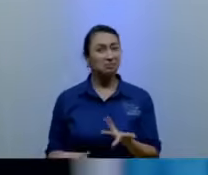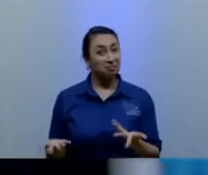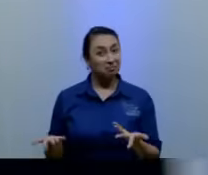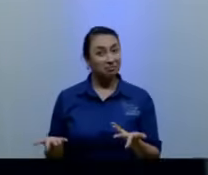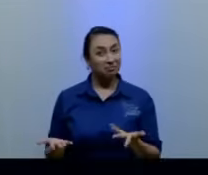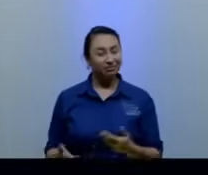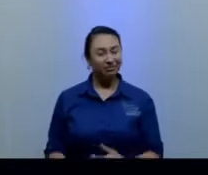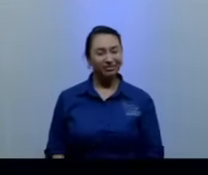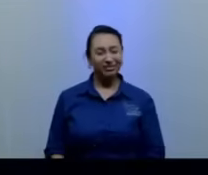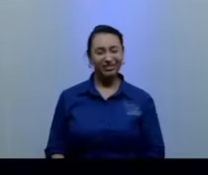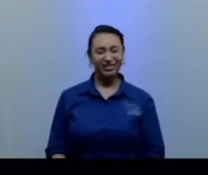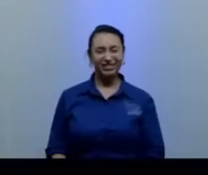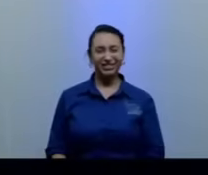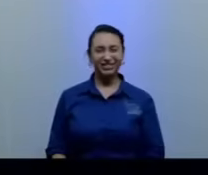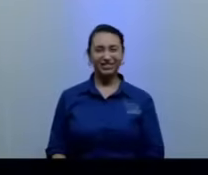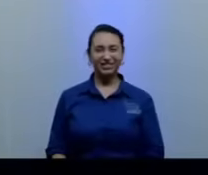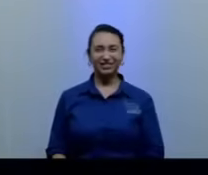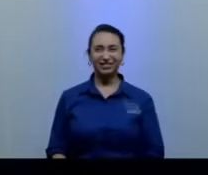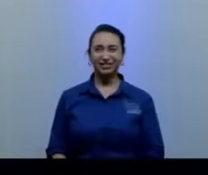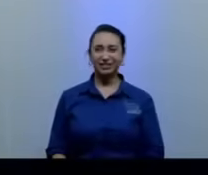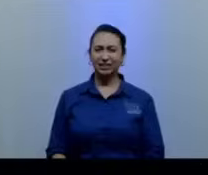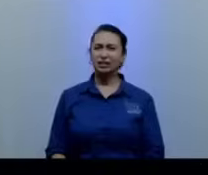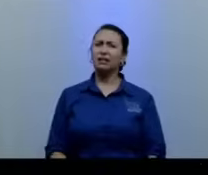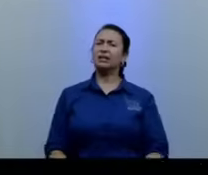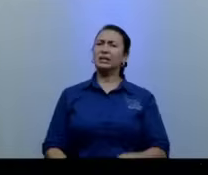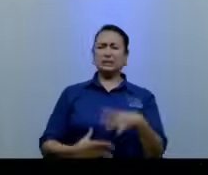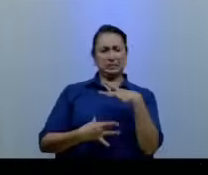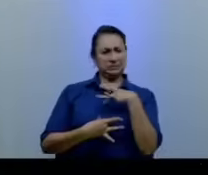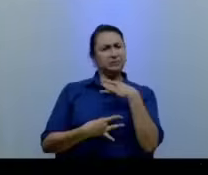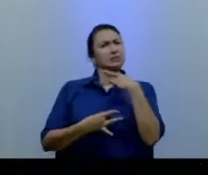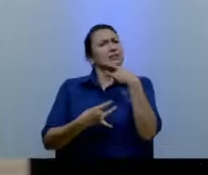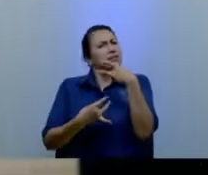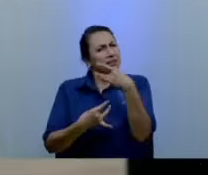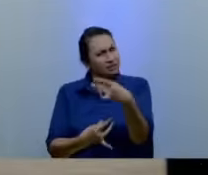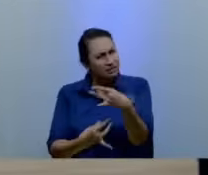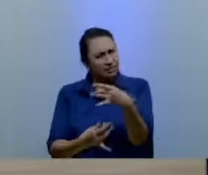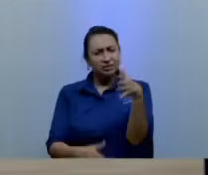entonces, es bien interesante